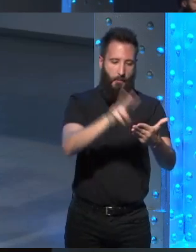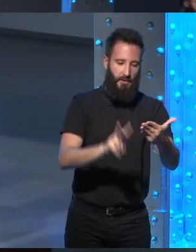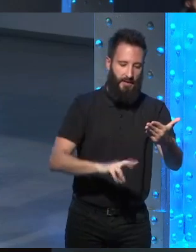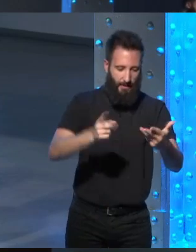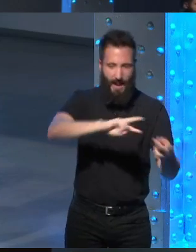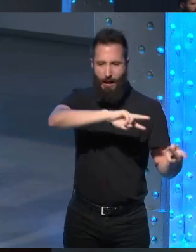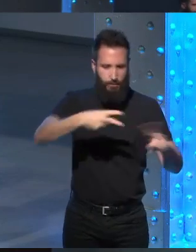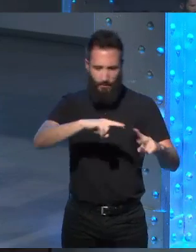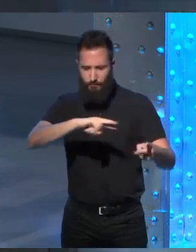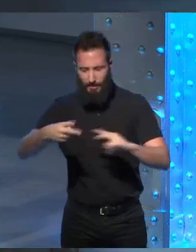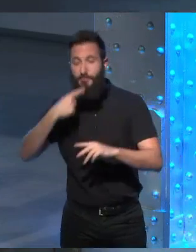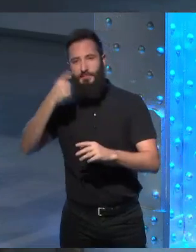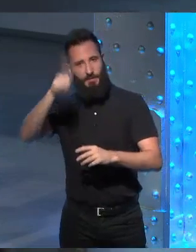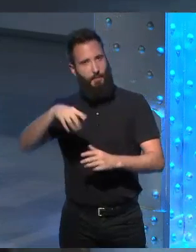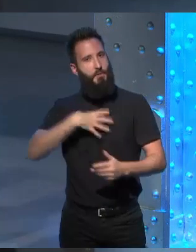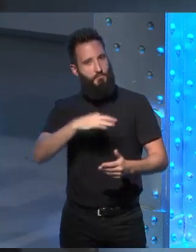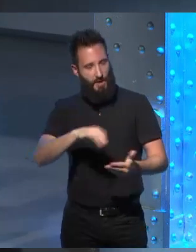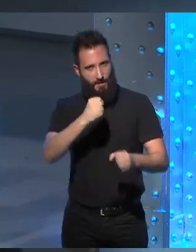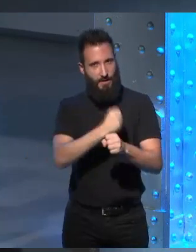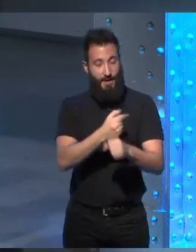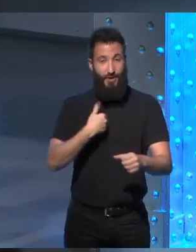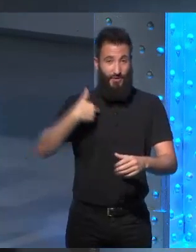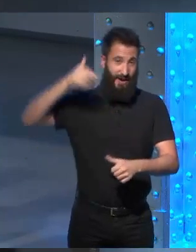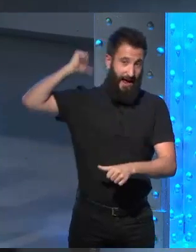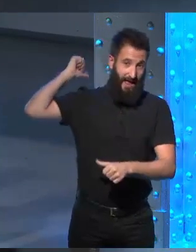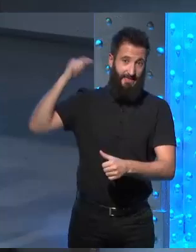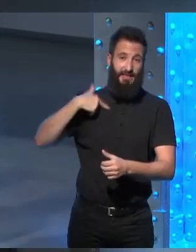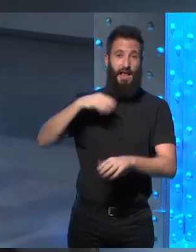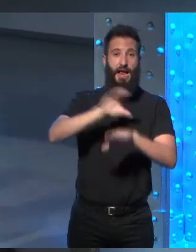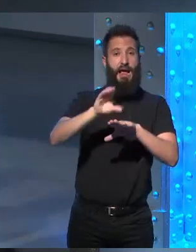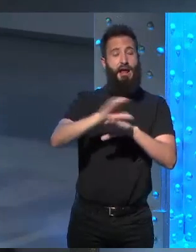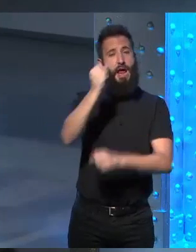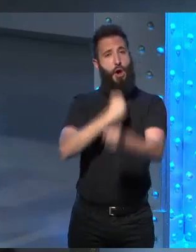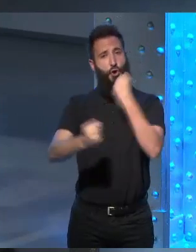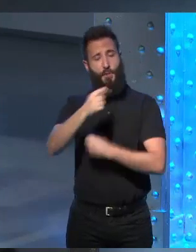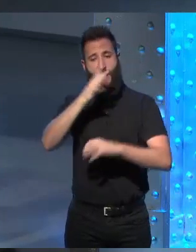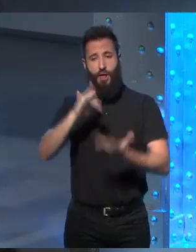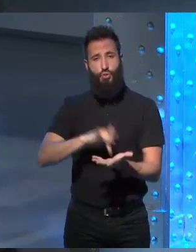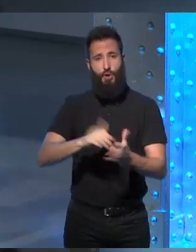también, ¿no? También radica en eso, pero yo soy de formación, soy licenciada en Economía, estudio un máster de Comercio